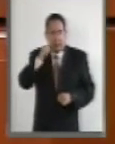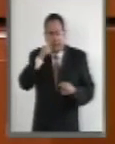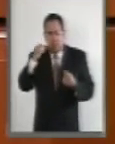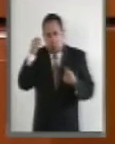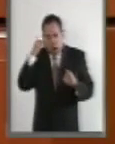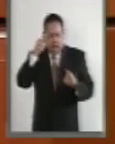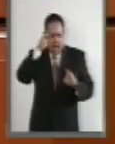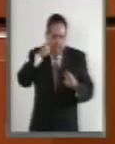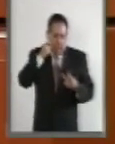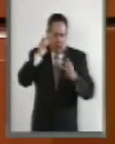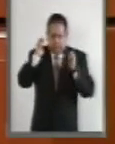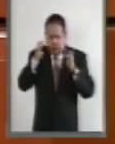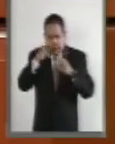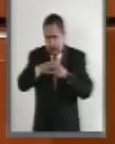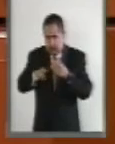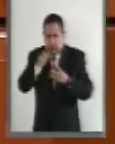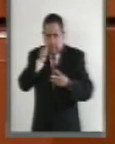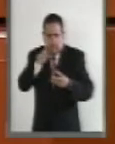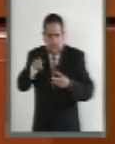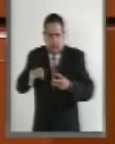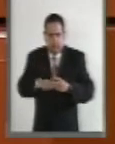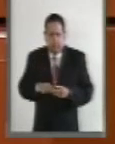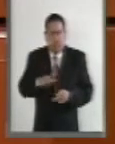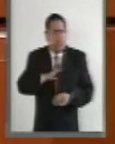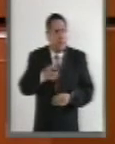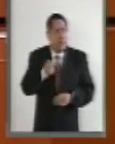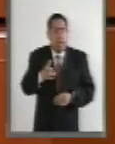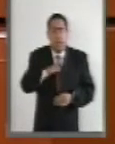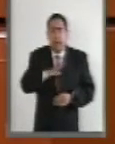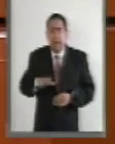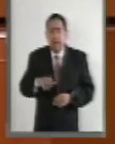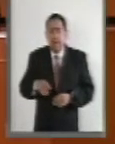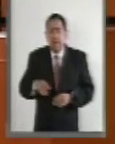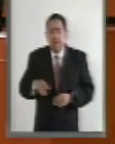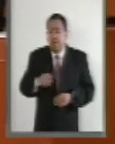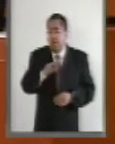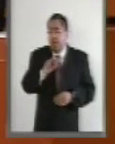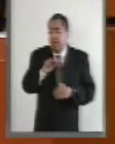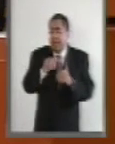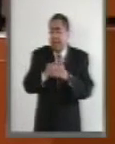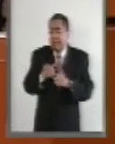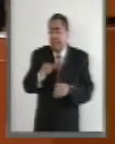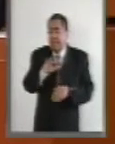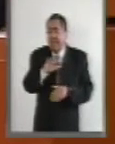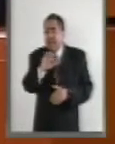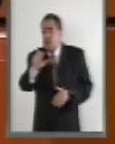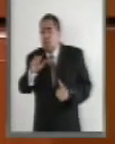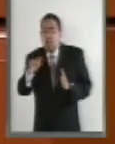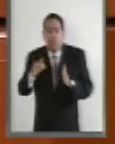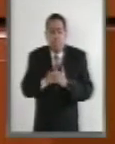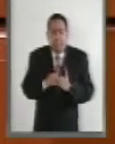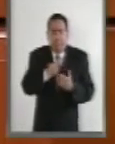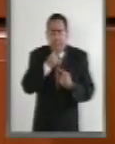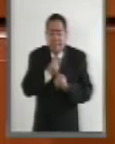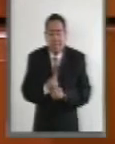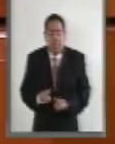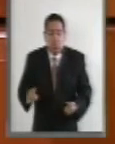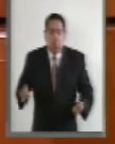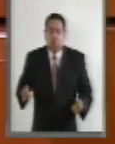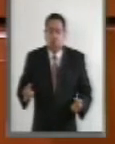Oaxaca, Guerrero y Chiapas, hay casi medio millón de niños, casi medio millón de